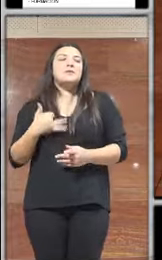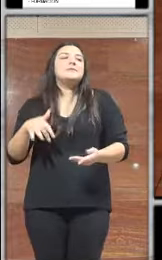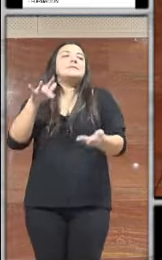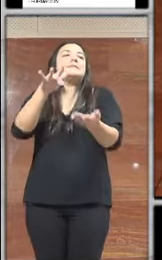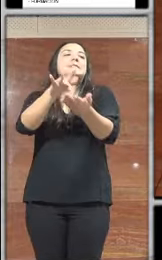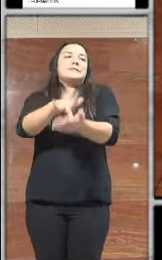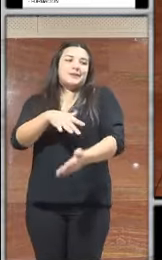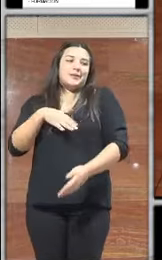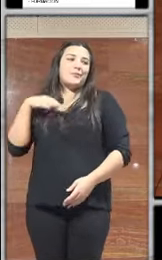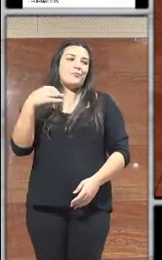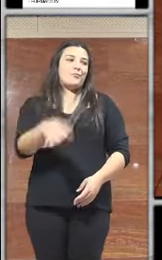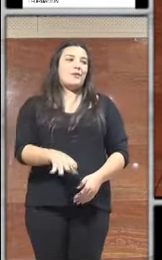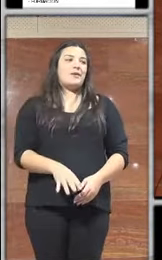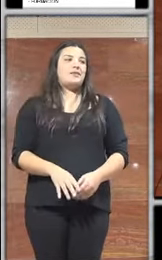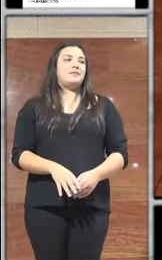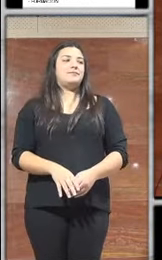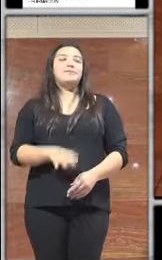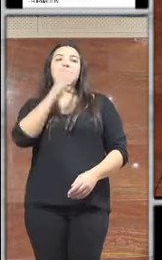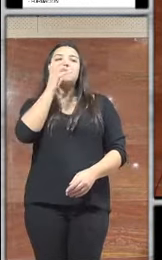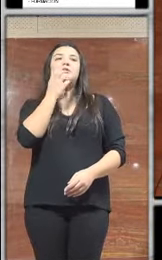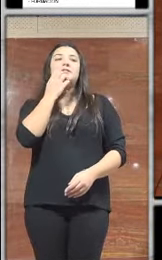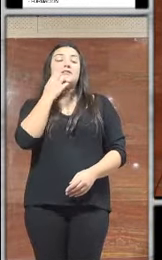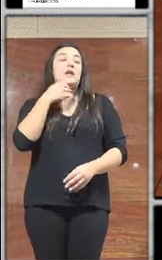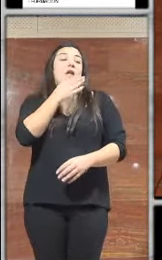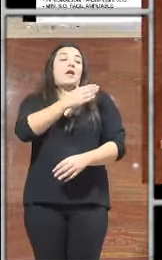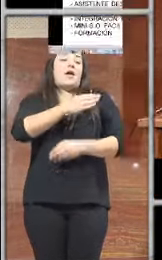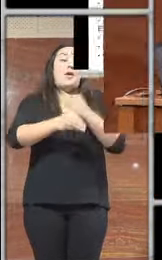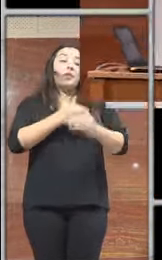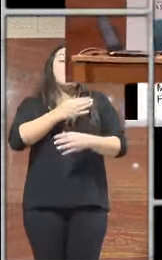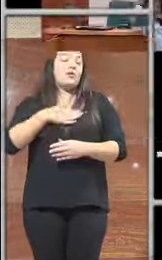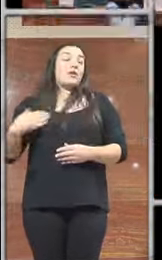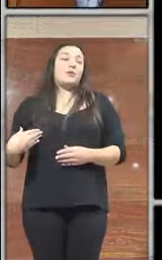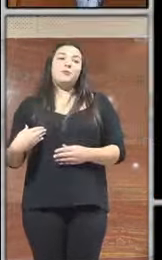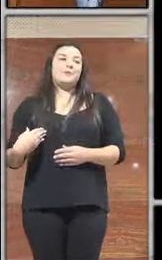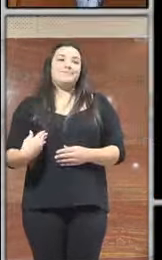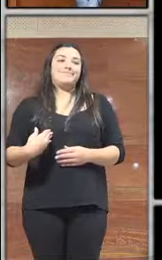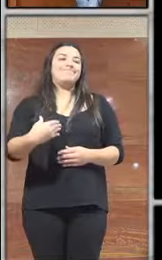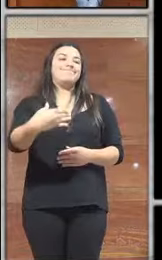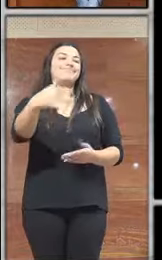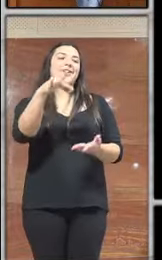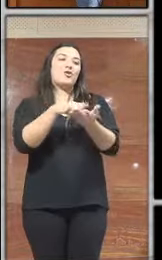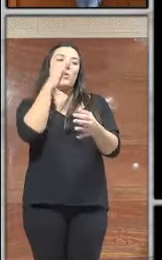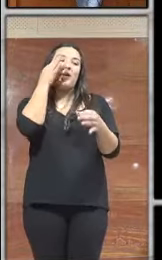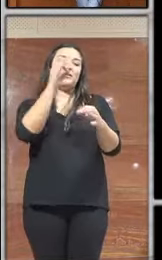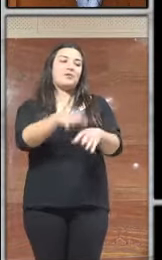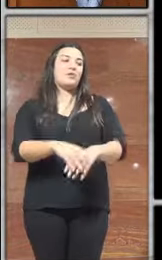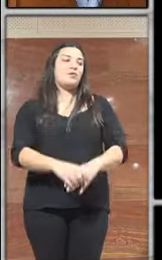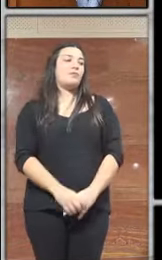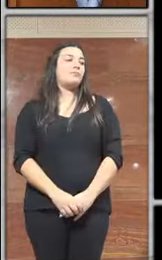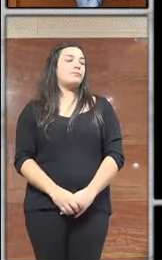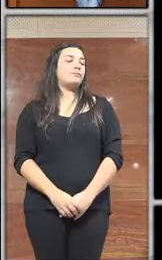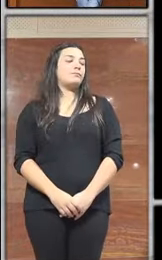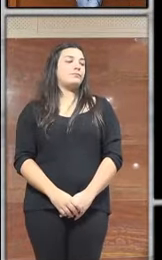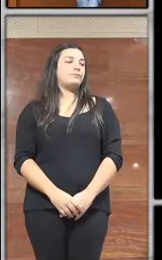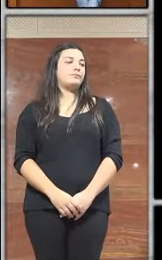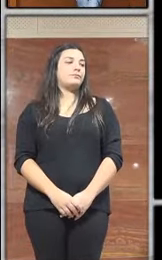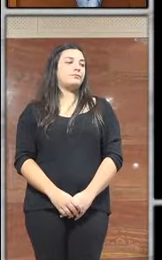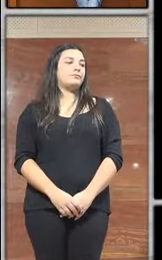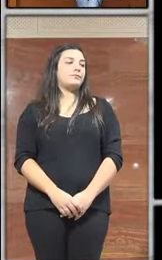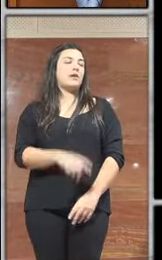algo, no hay nada como querer hacer algo. Entonces, esto era abrumador, todo lo que tiene que ver con blog